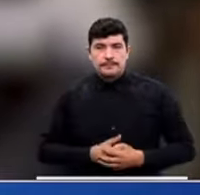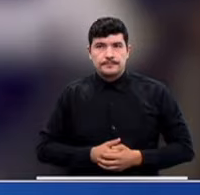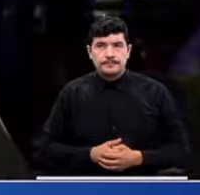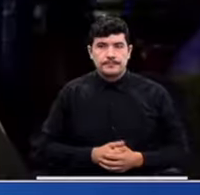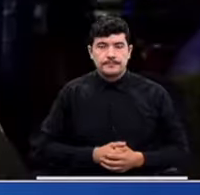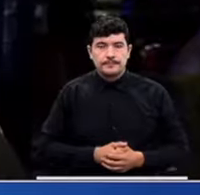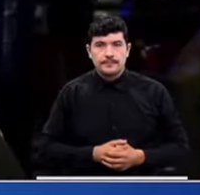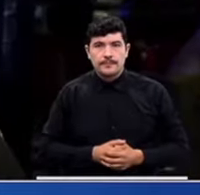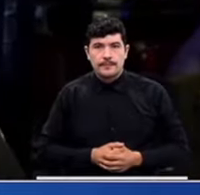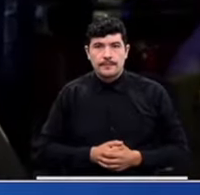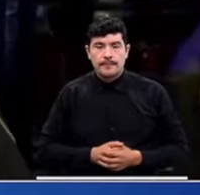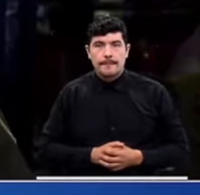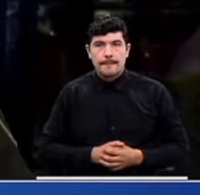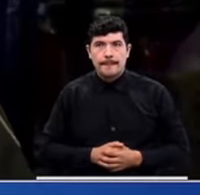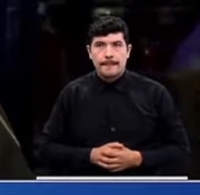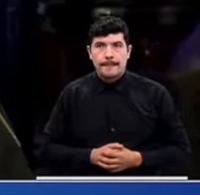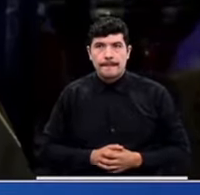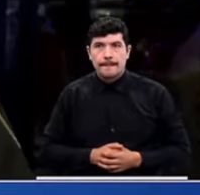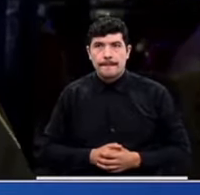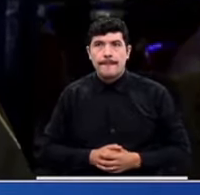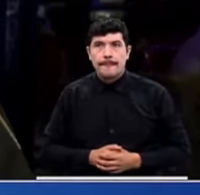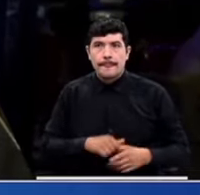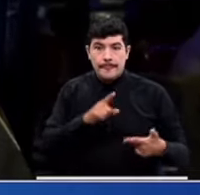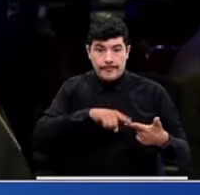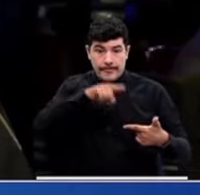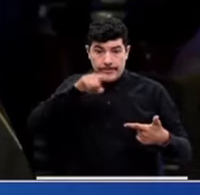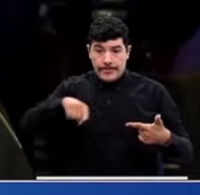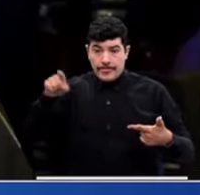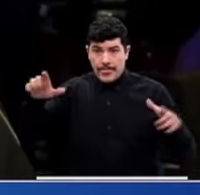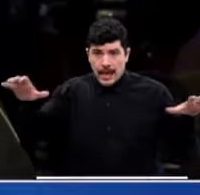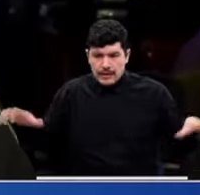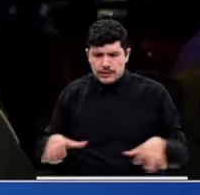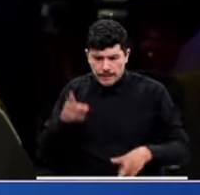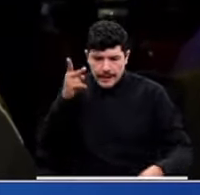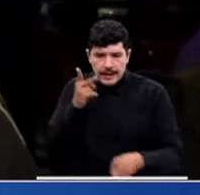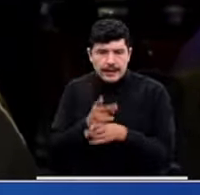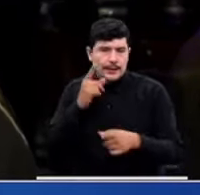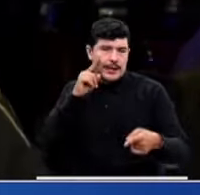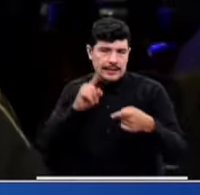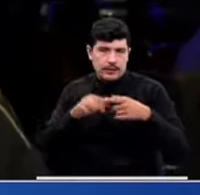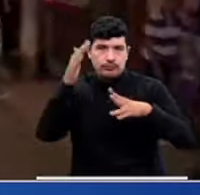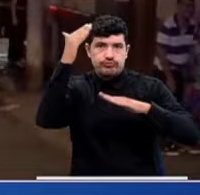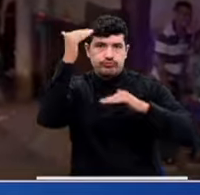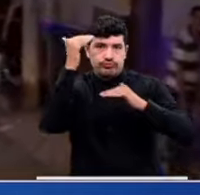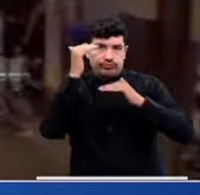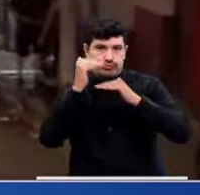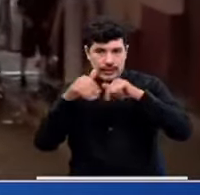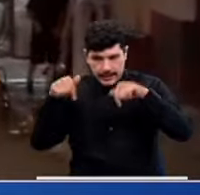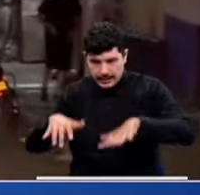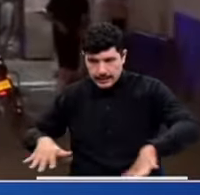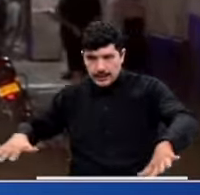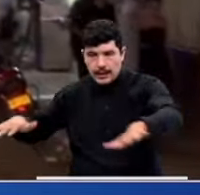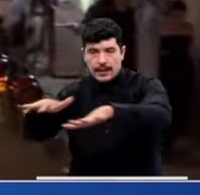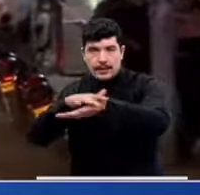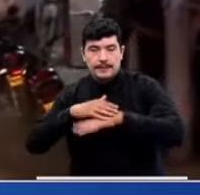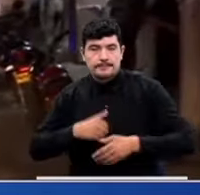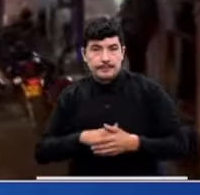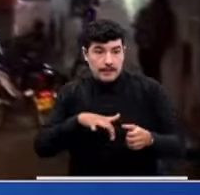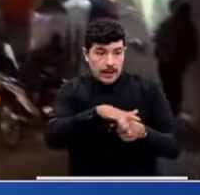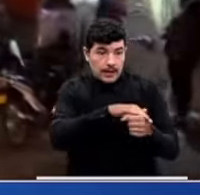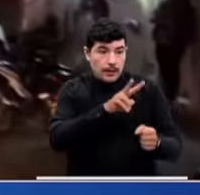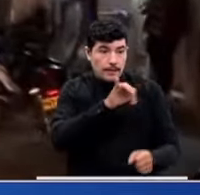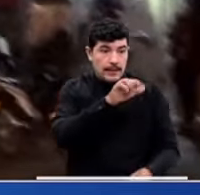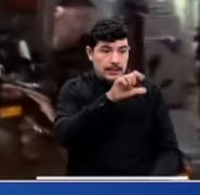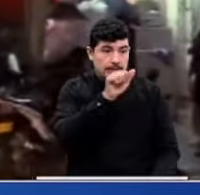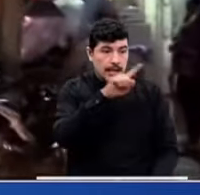lograr reducir los índices de delictividad que se nos vienen presentando en este sector. El barrio Villas